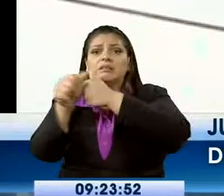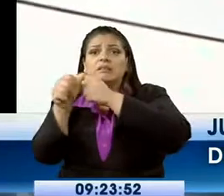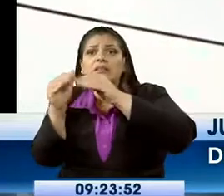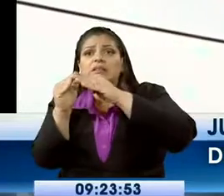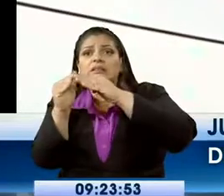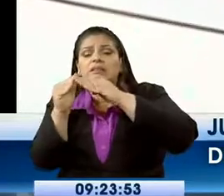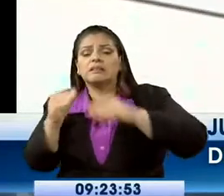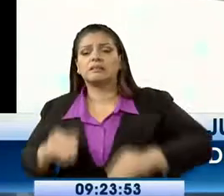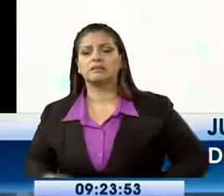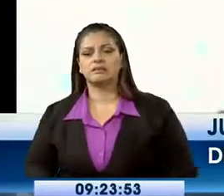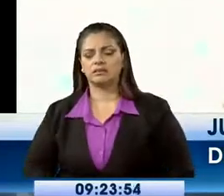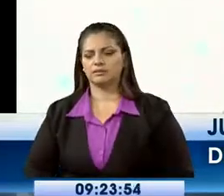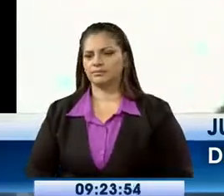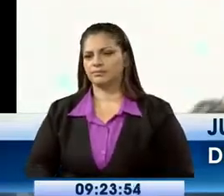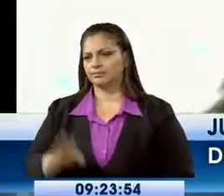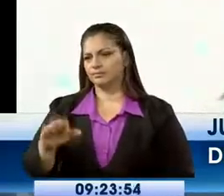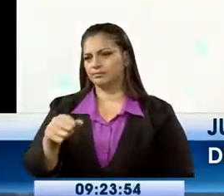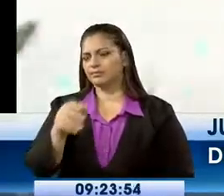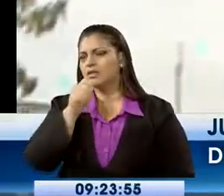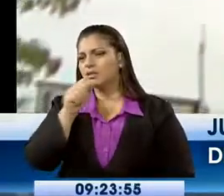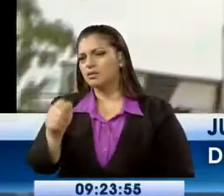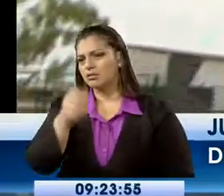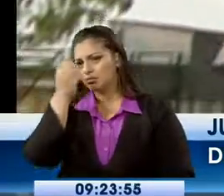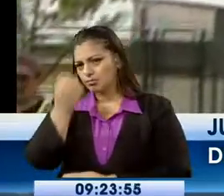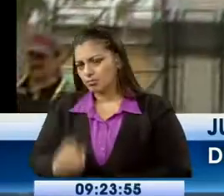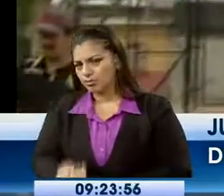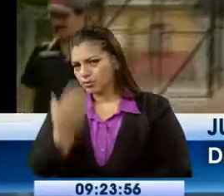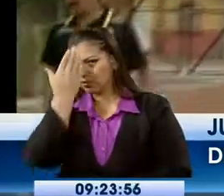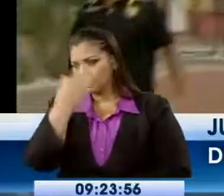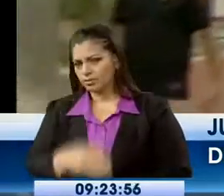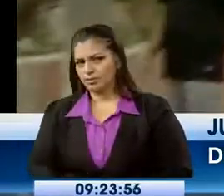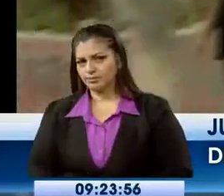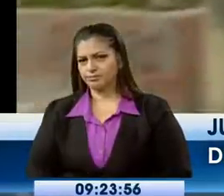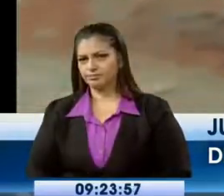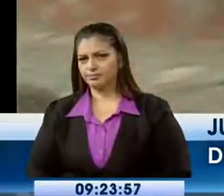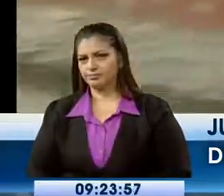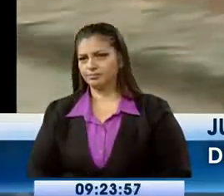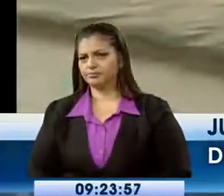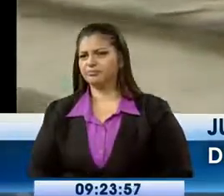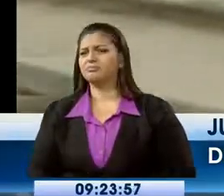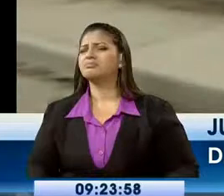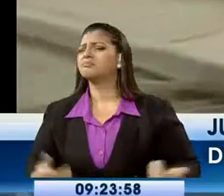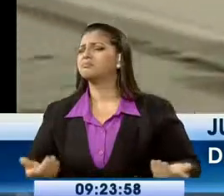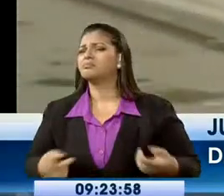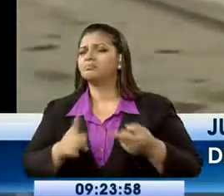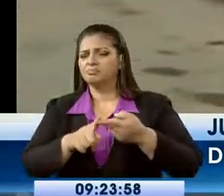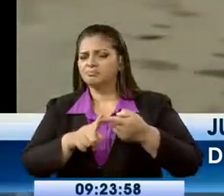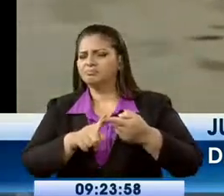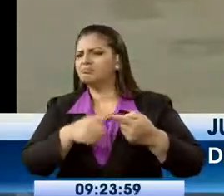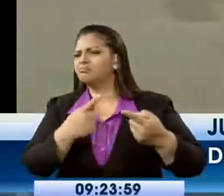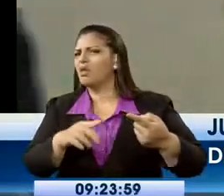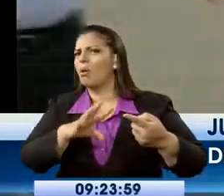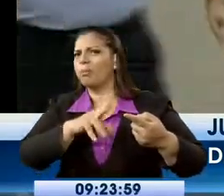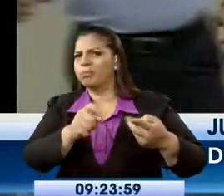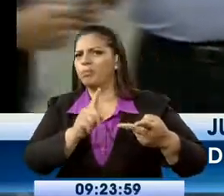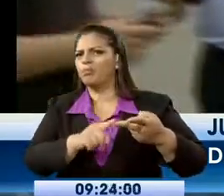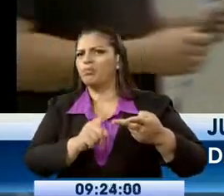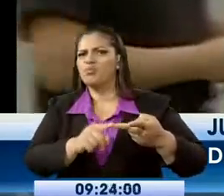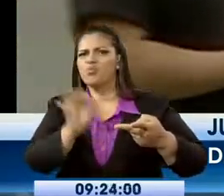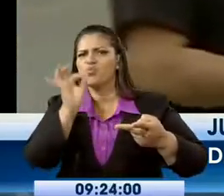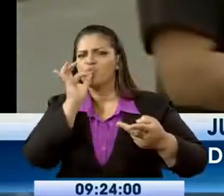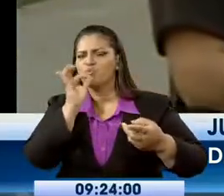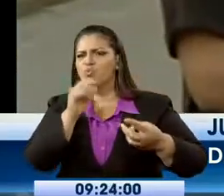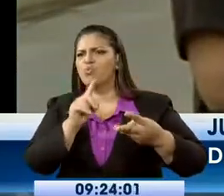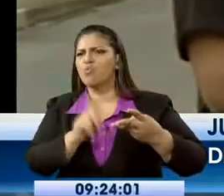hablar con uno de los moradores del sector. Caballero, buenos días. Primero, el hecho de las alcantarillas. ¿Qué es lo que pasa por acá con las alcantarillas? Sí, amigo, pasa